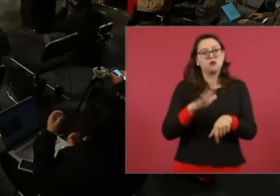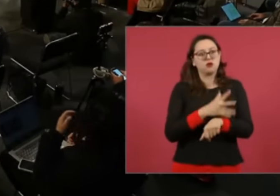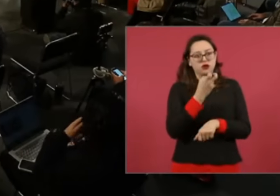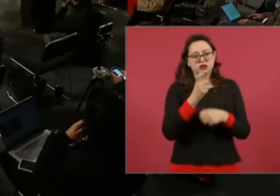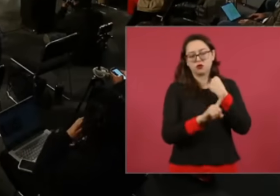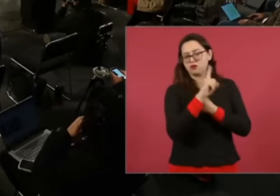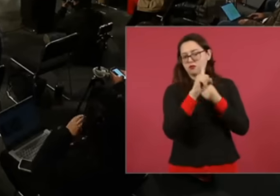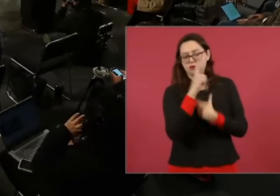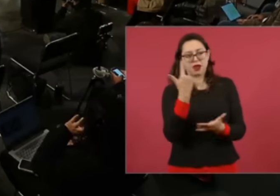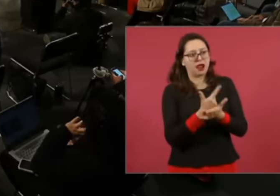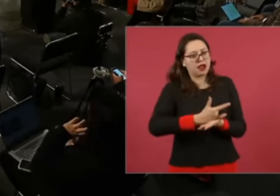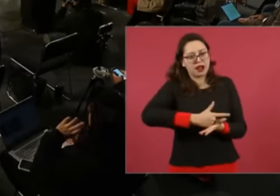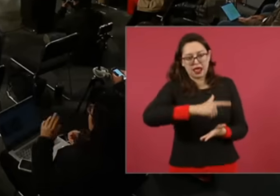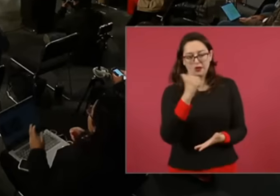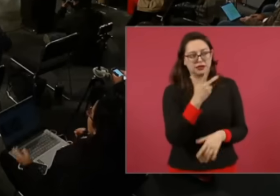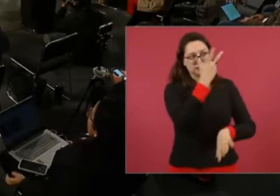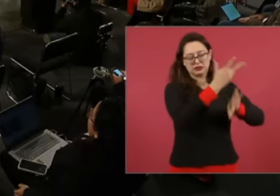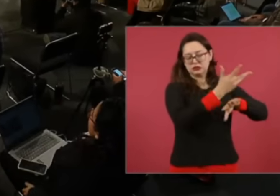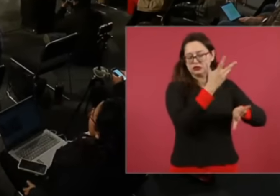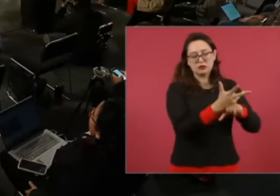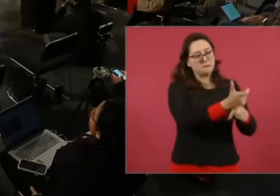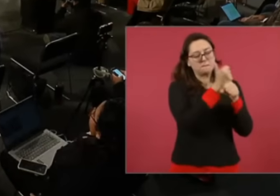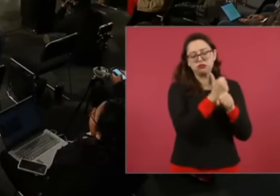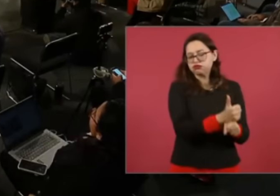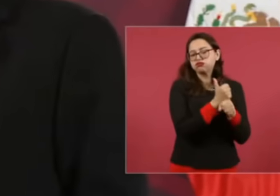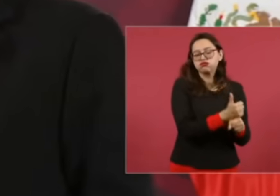de ese país vecino, hermano.